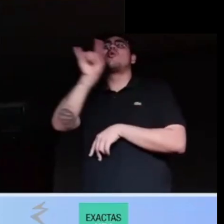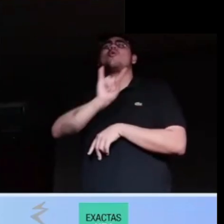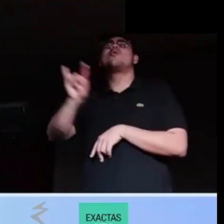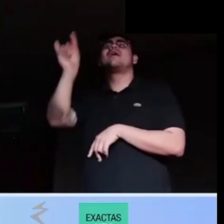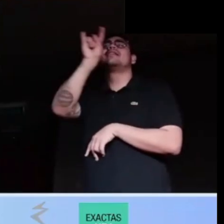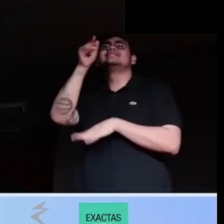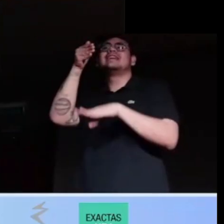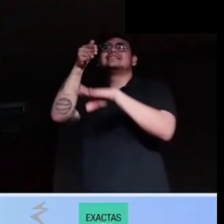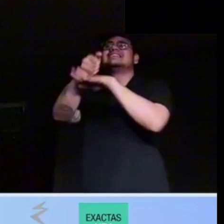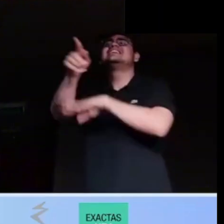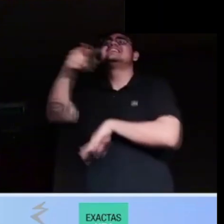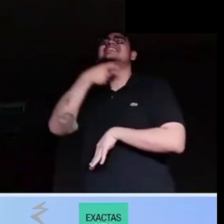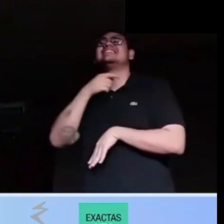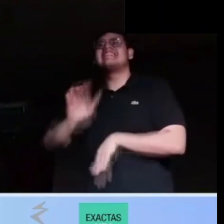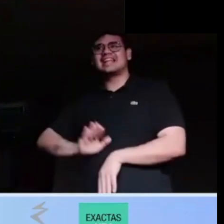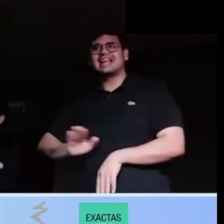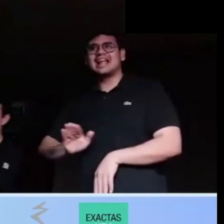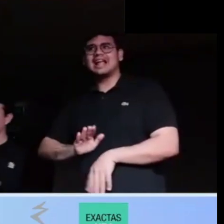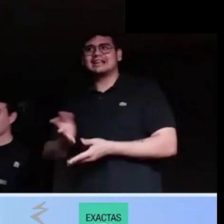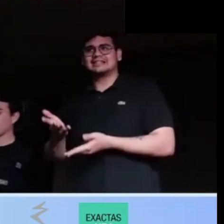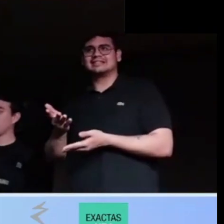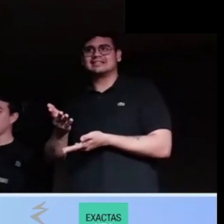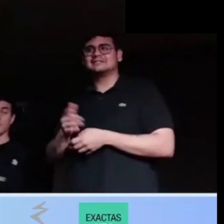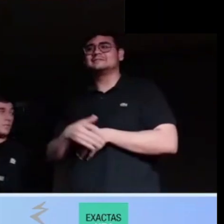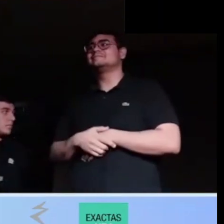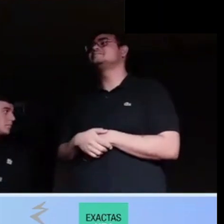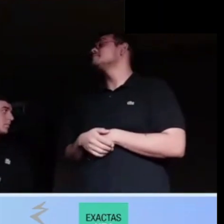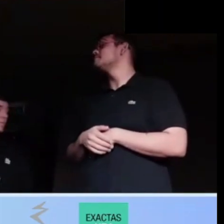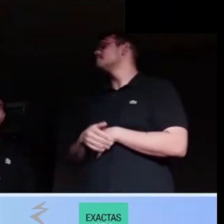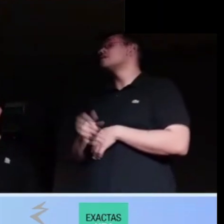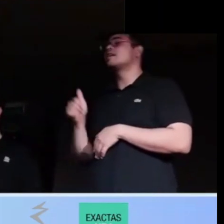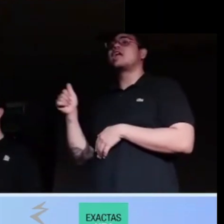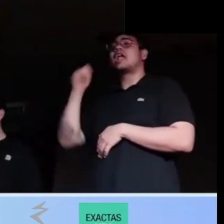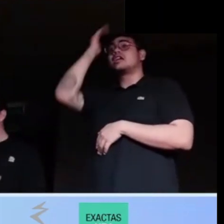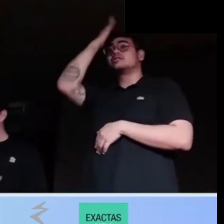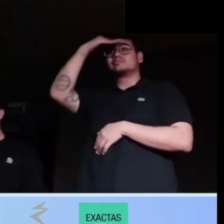Y bueno, ahora les dejo a Tobías, que va a contar cómo ha sido el proceso.